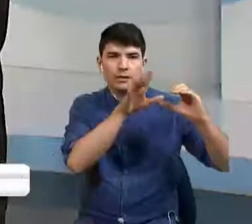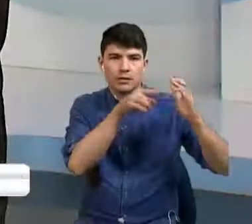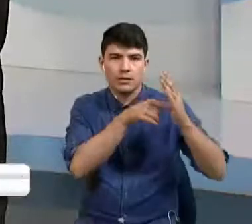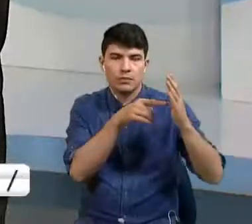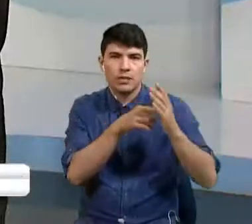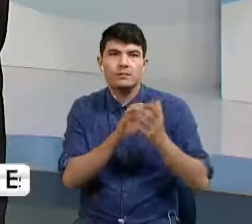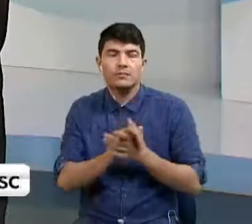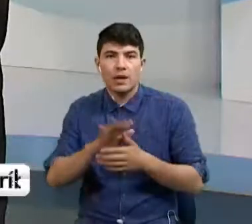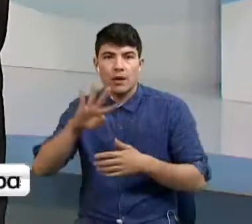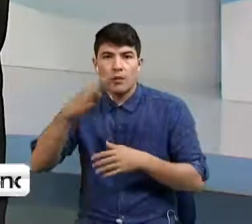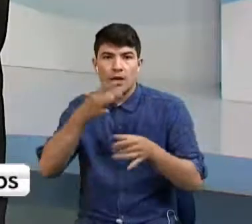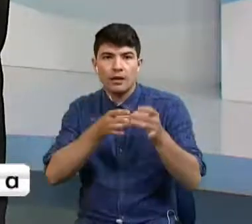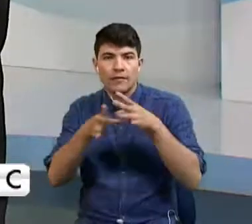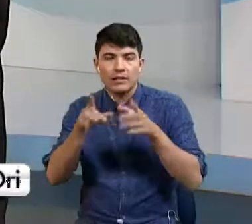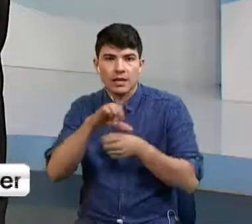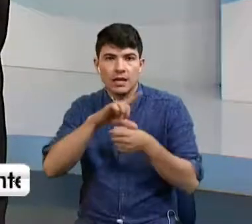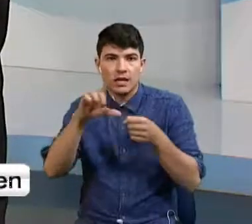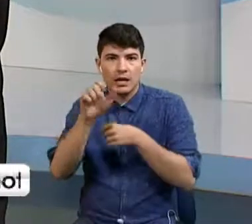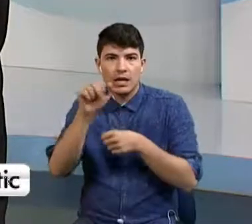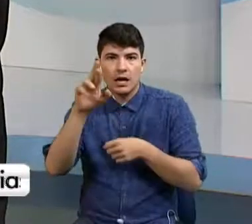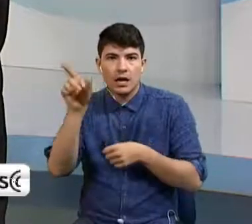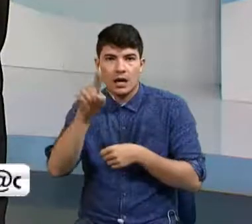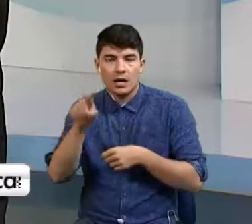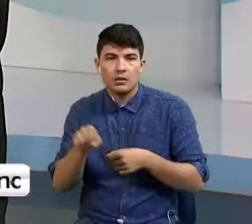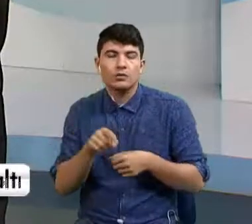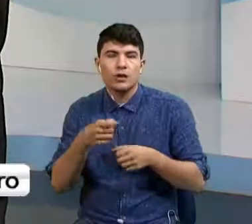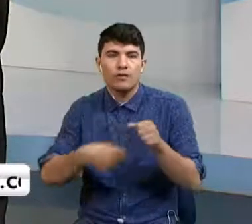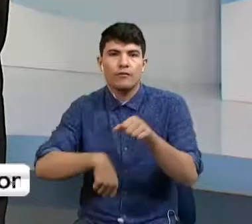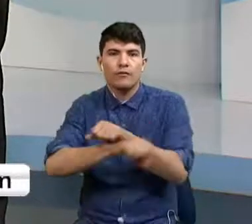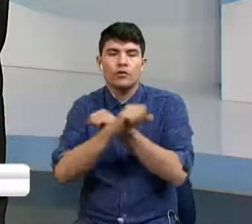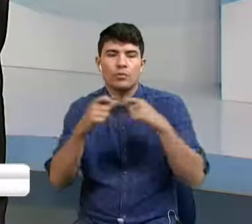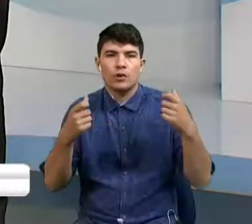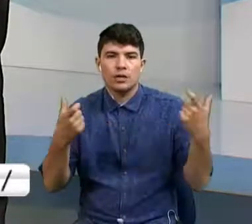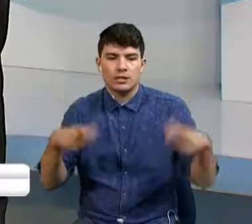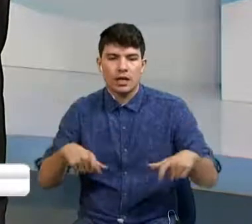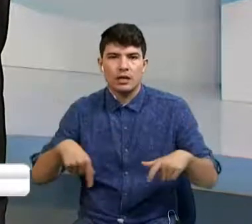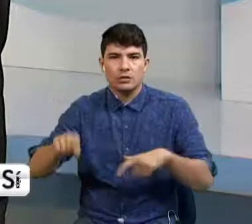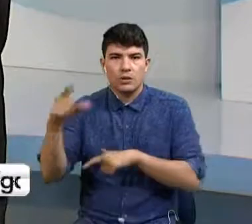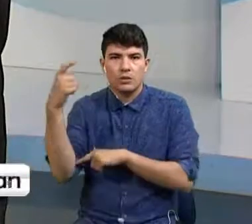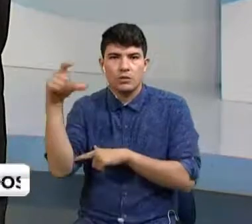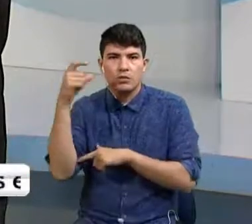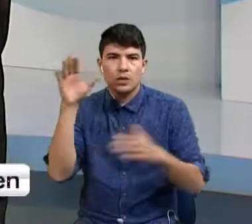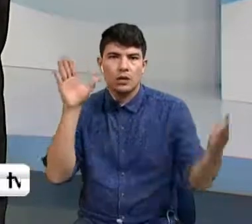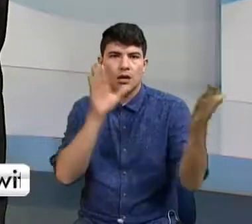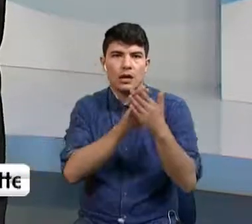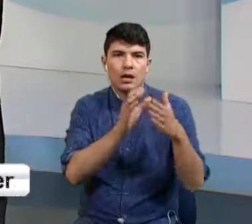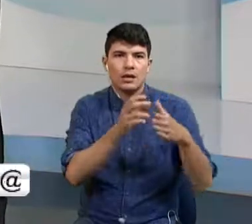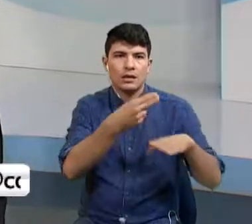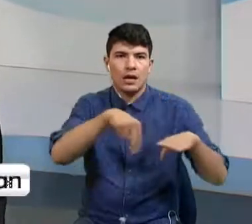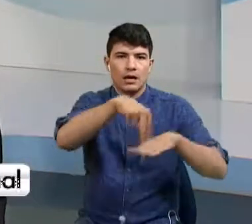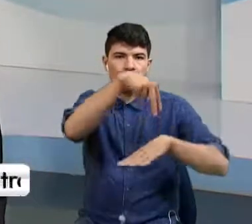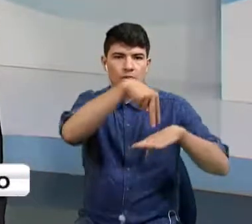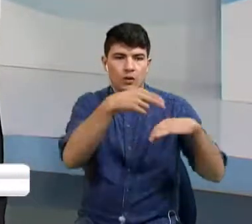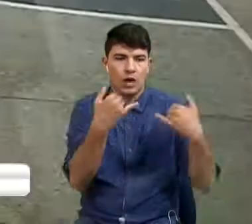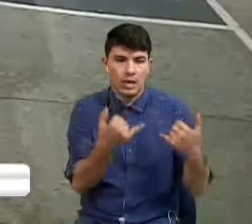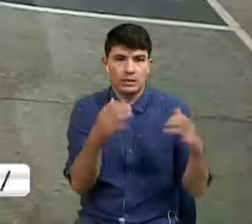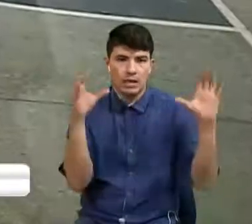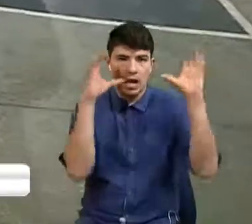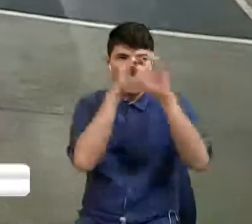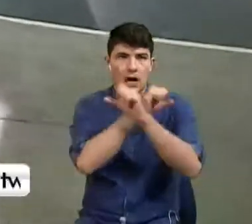y por la cuarta fecha de la liga argos el fútbol sala de la fifa de les computan esa visita a leones de nariño esta noche